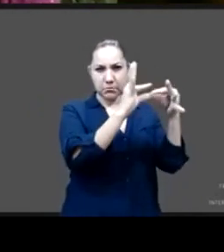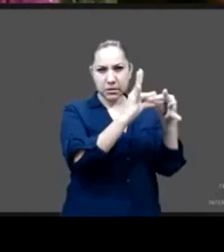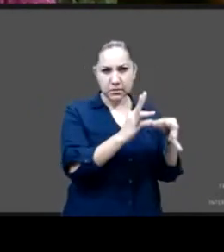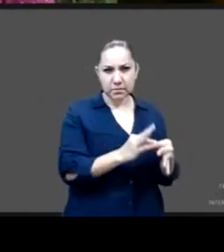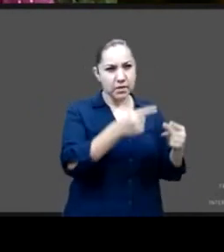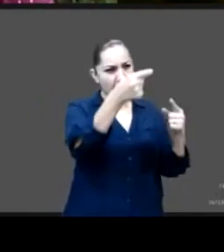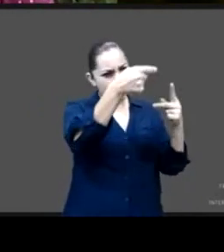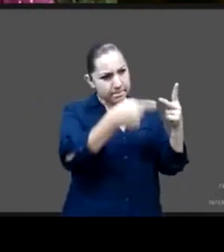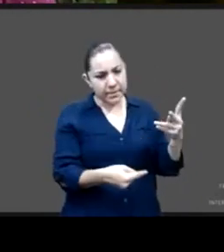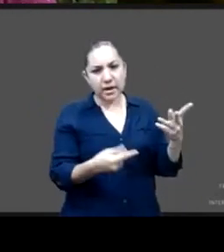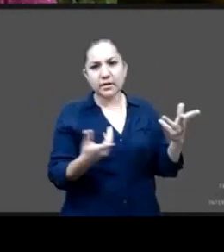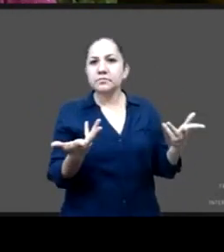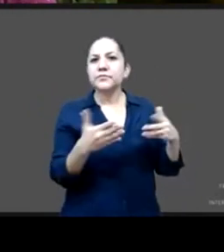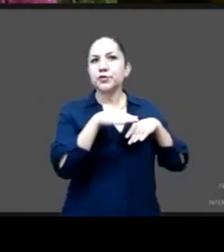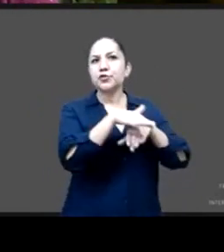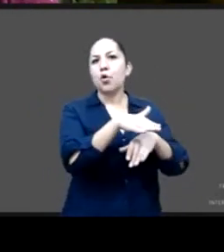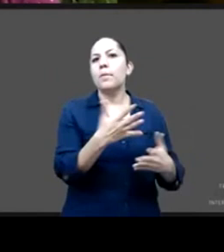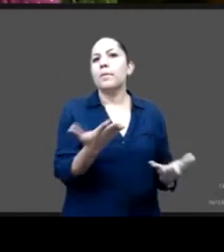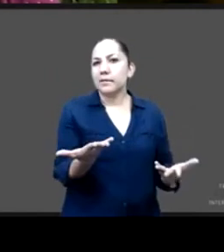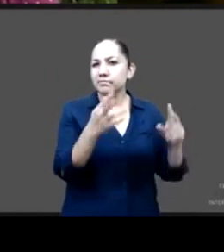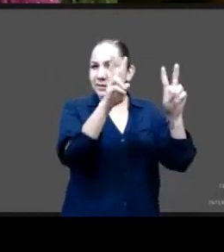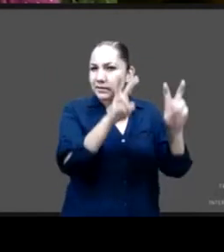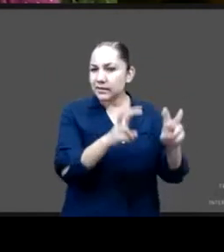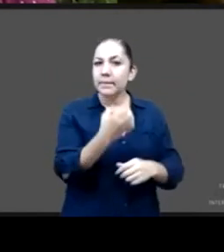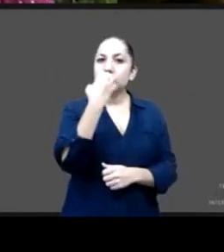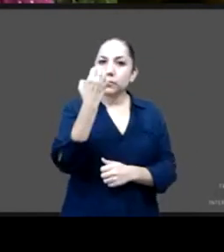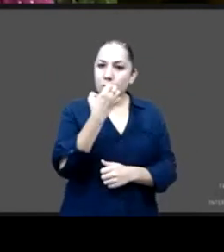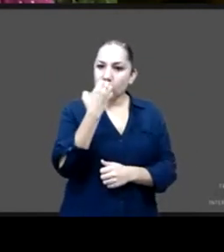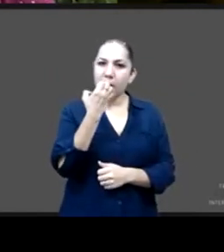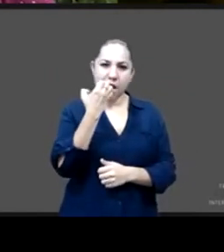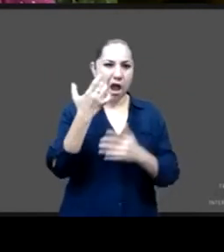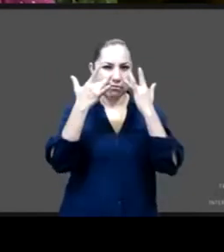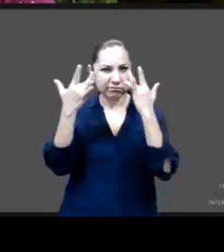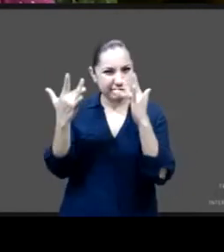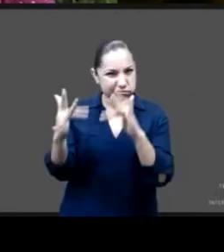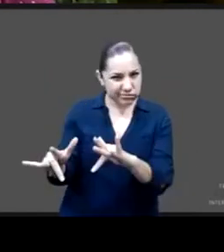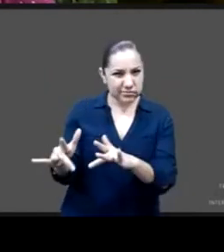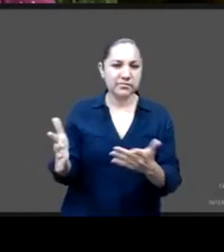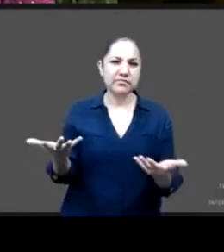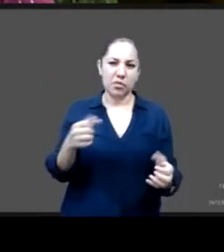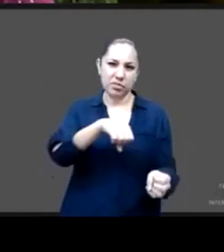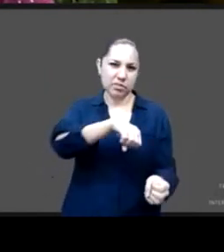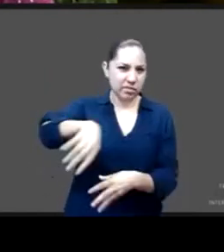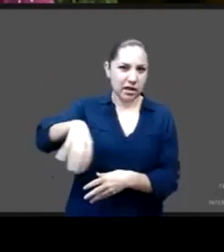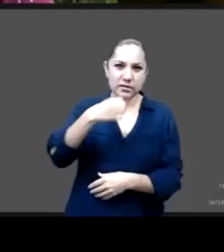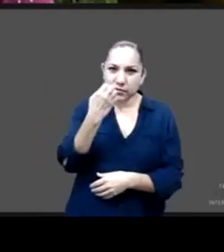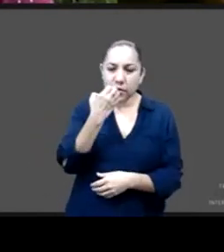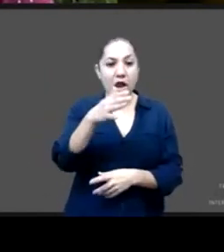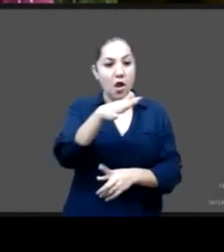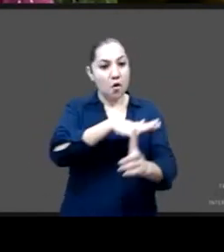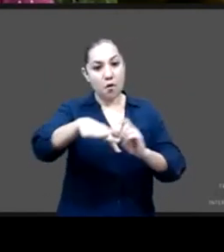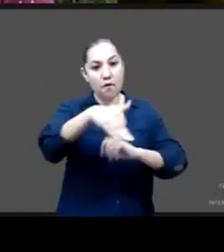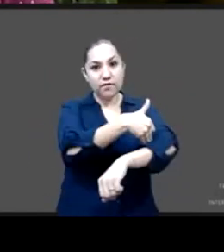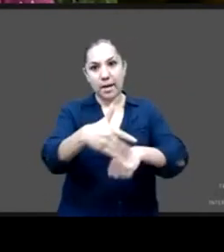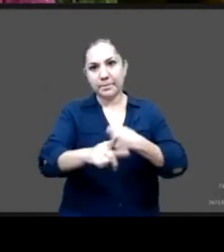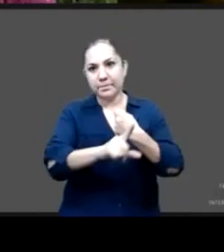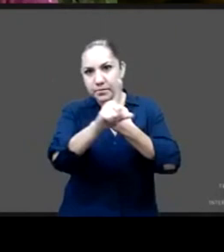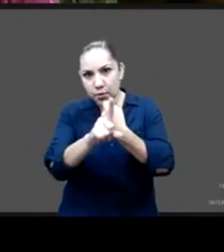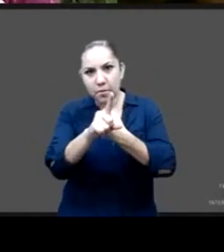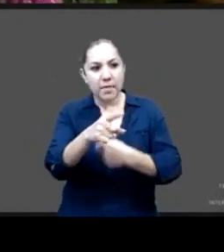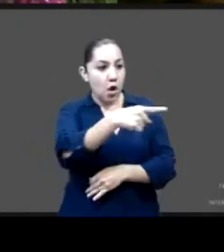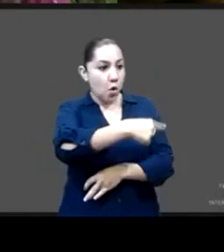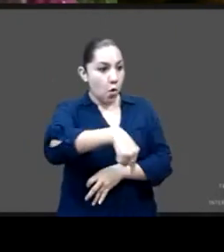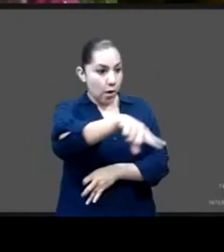abandono escolar la problemática de violencia en las familias ¿cómo los animamos a los jóvenes para que no